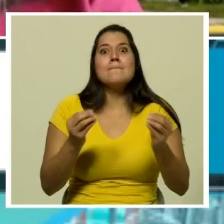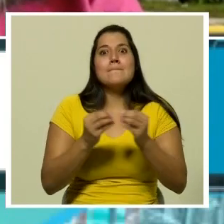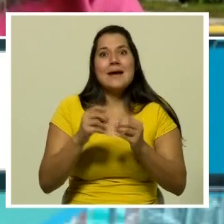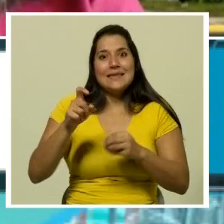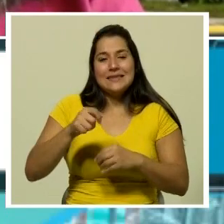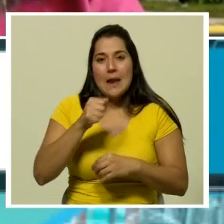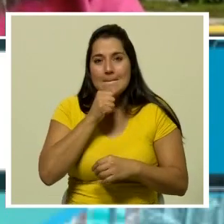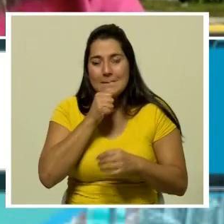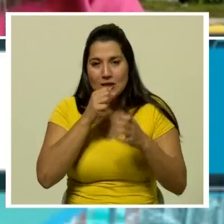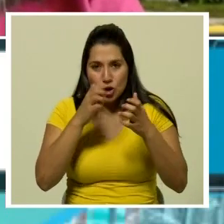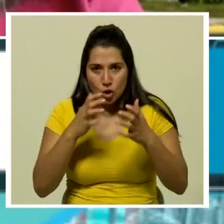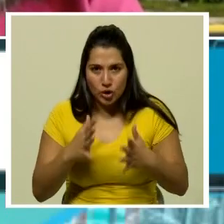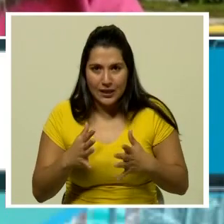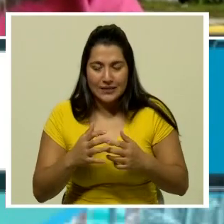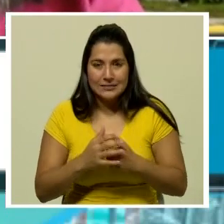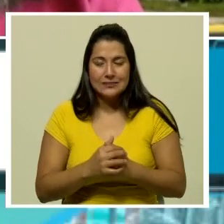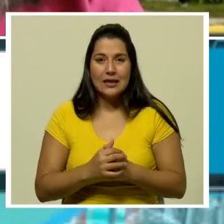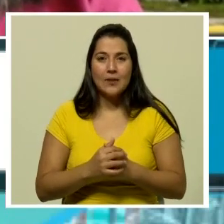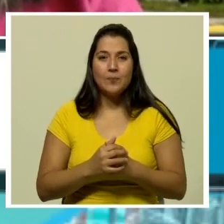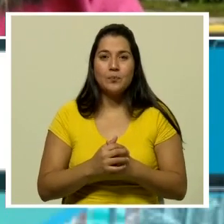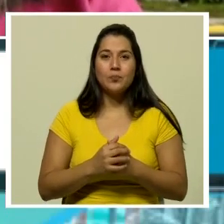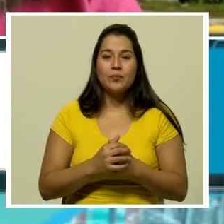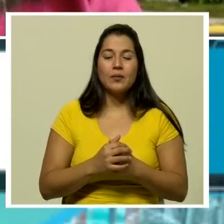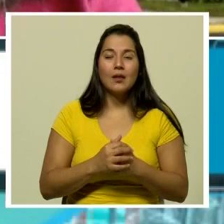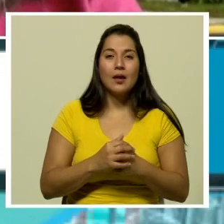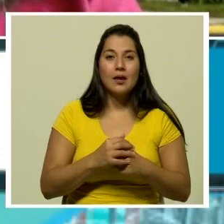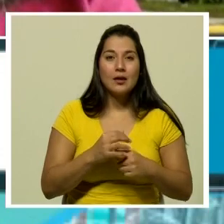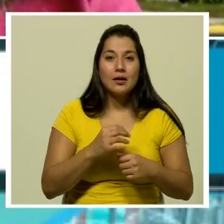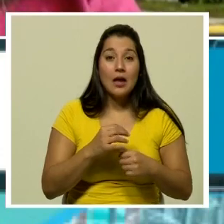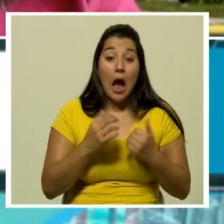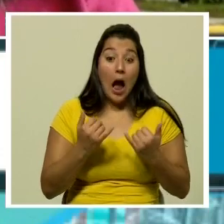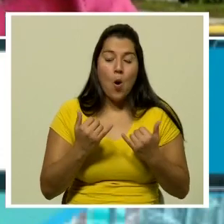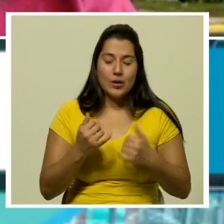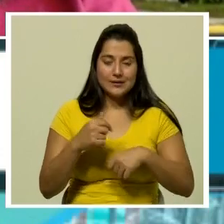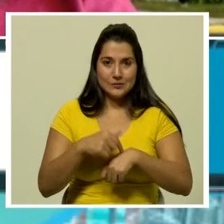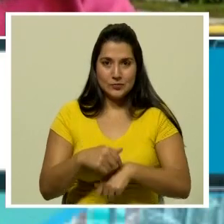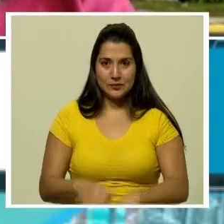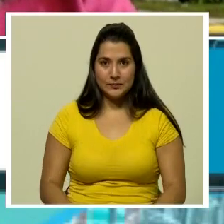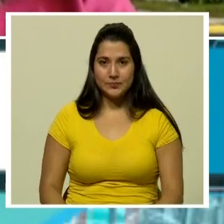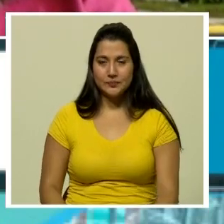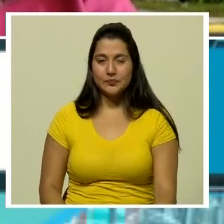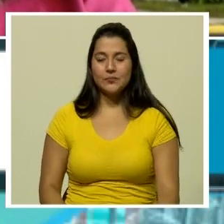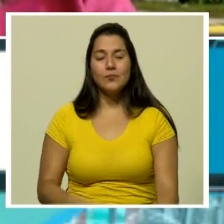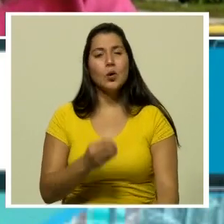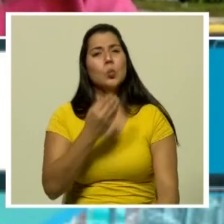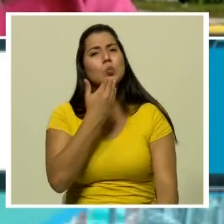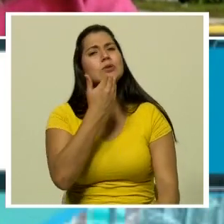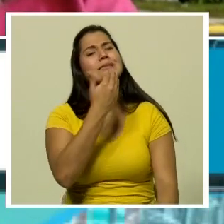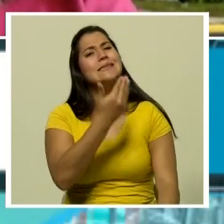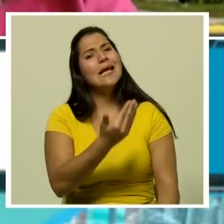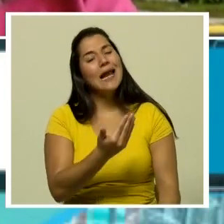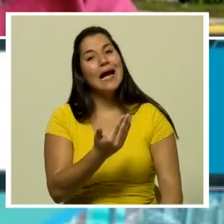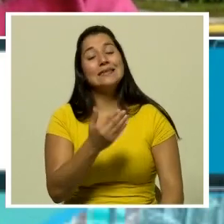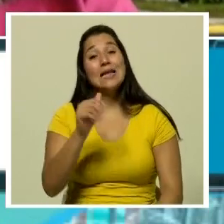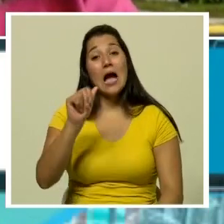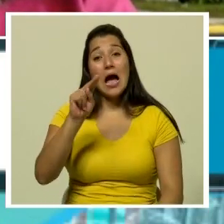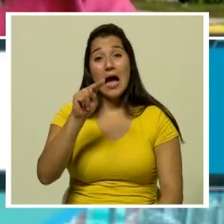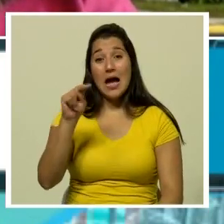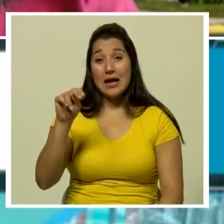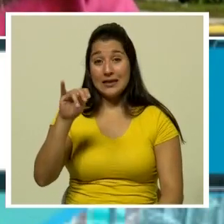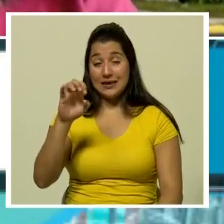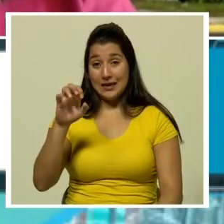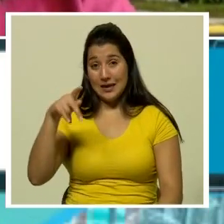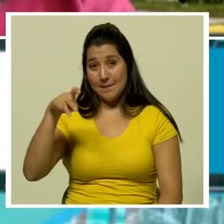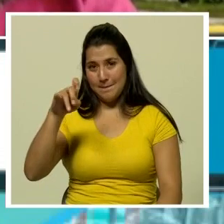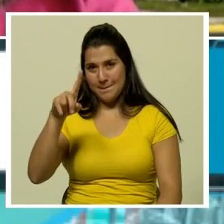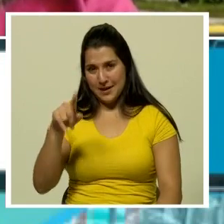prensa verificada e independiente que en la época en que estamos ahora. Muchísimas gracias, Ani Pérez. Me quedo con esa